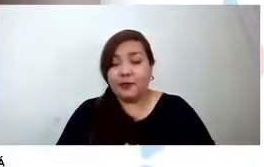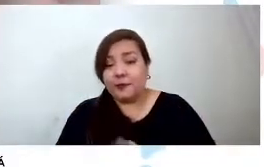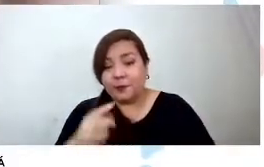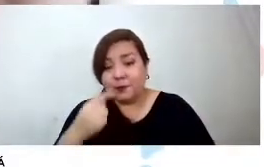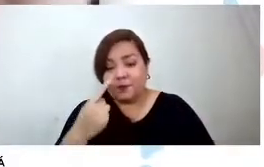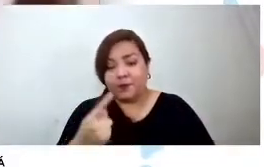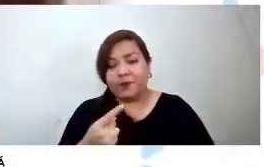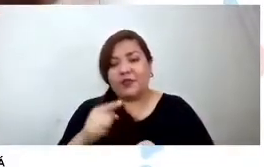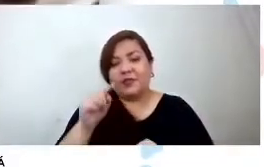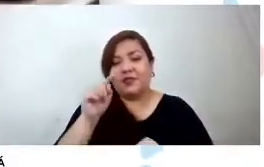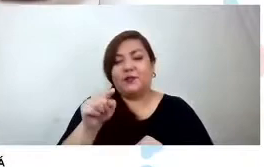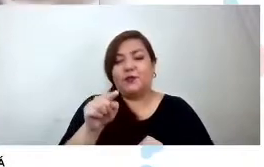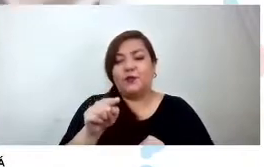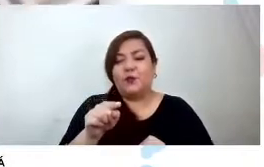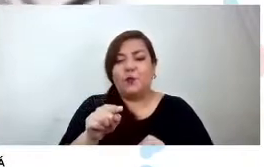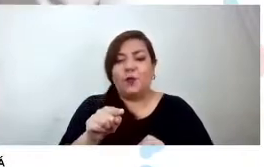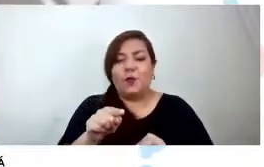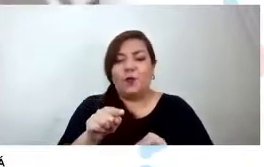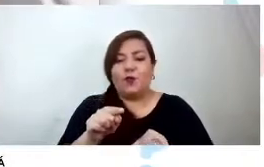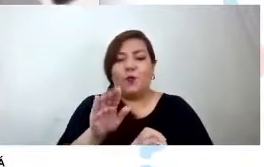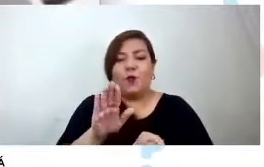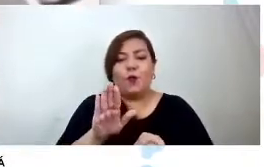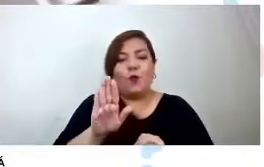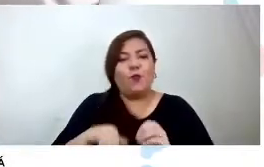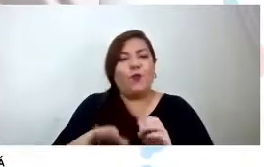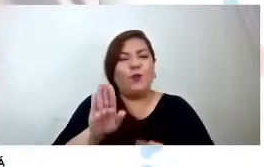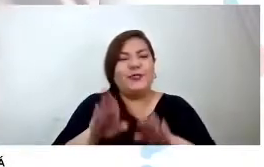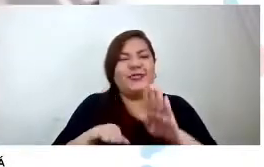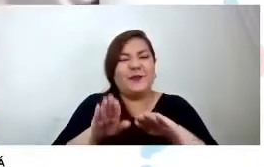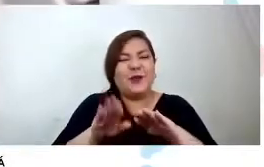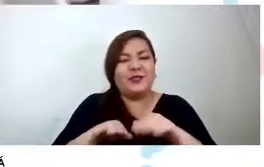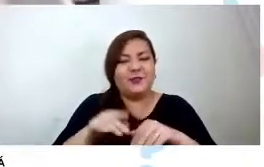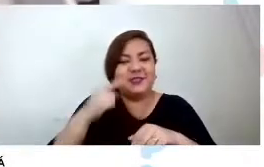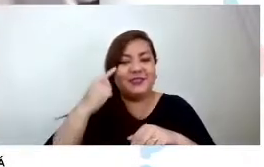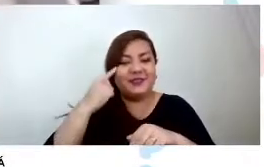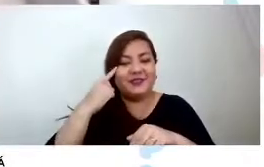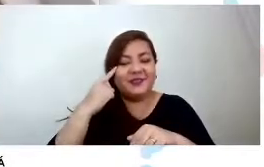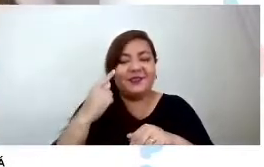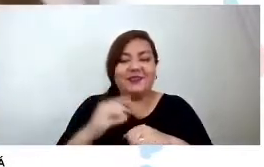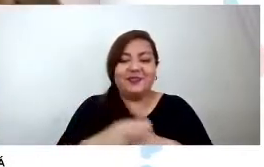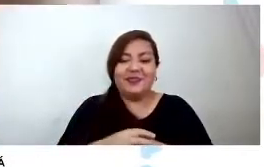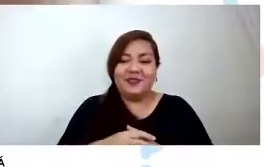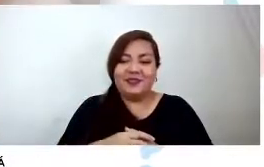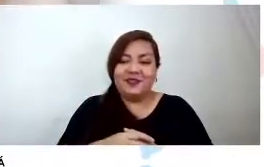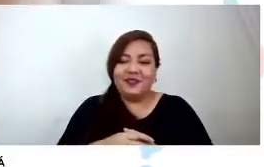Es como un zapatito chino, y de hecho los paleontólogos lo reconocen así.